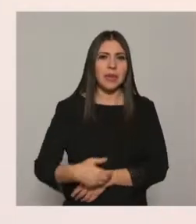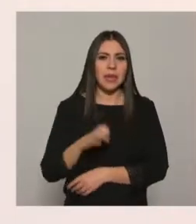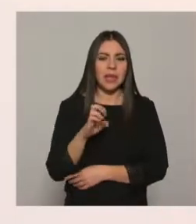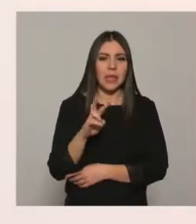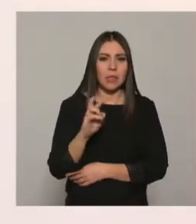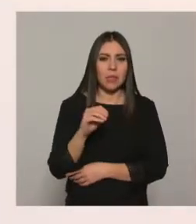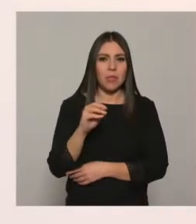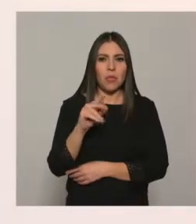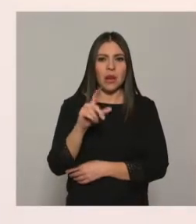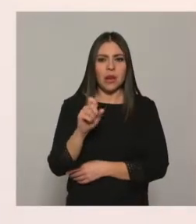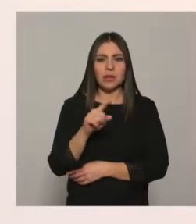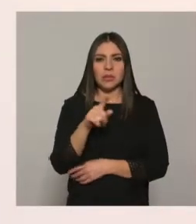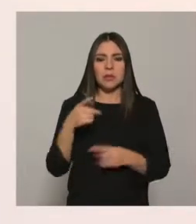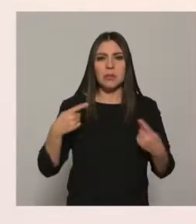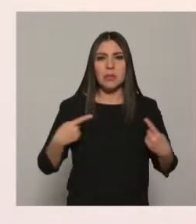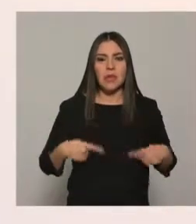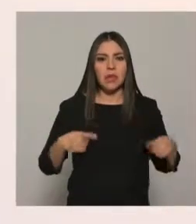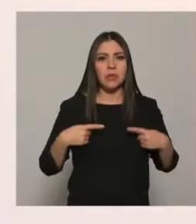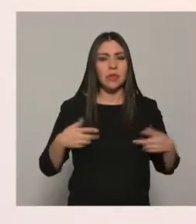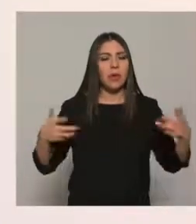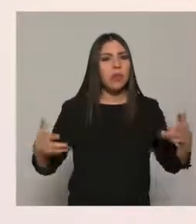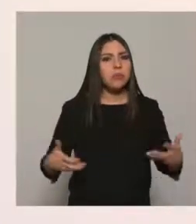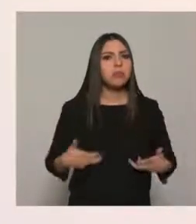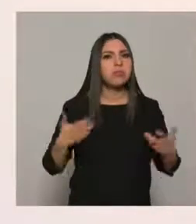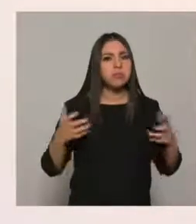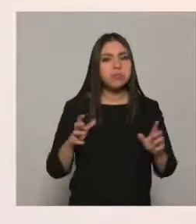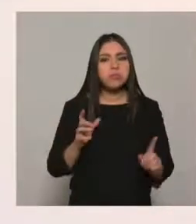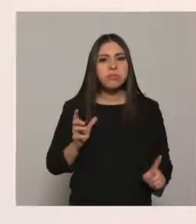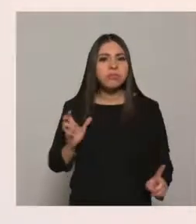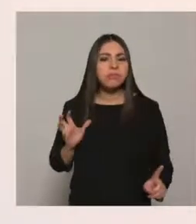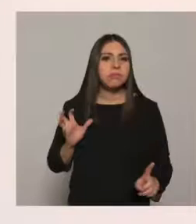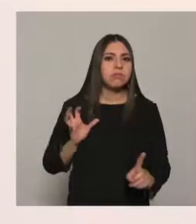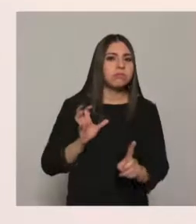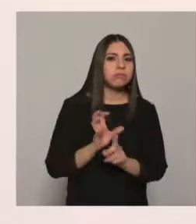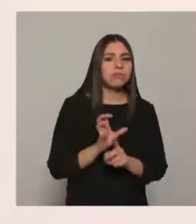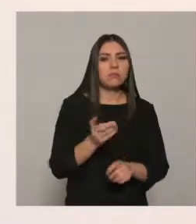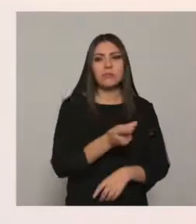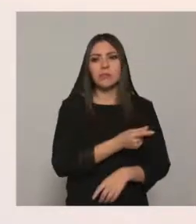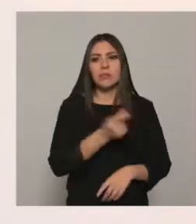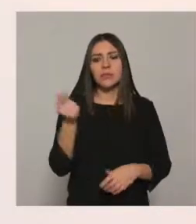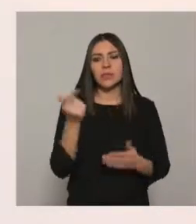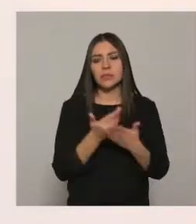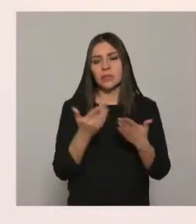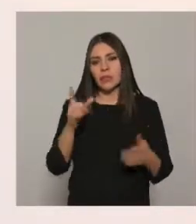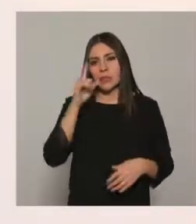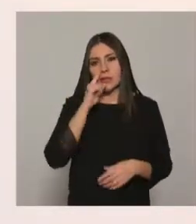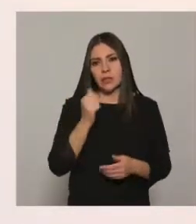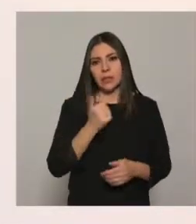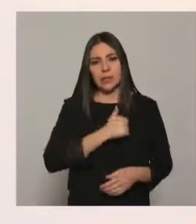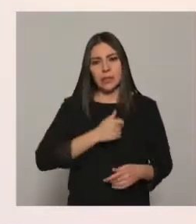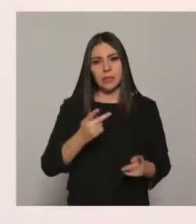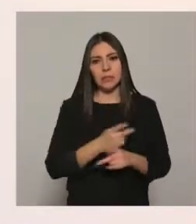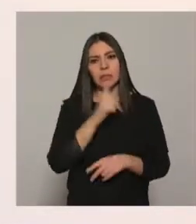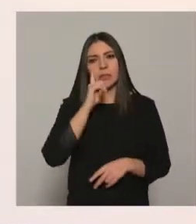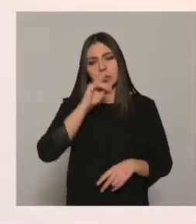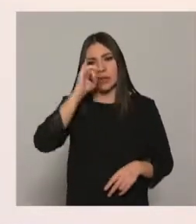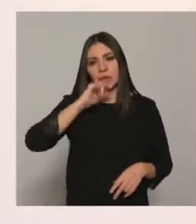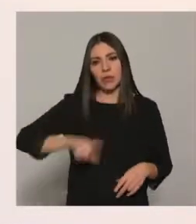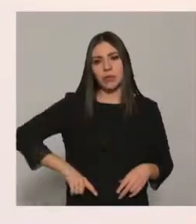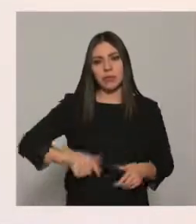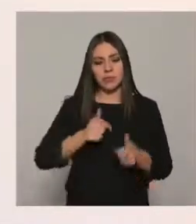Morales a través de un golpe de Estado, pues lamentable la situación que ocurre, y rápidamente la jefa de gobierno subió su tuit